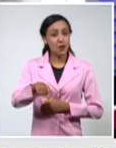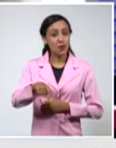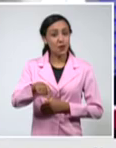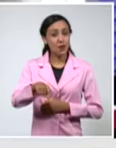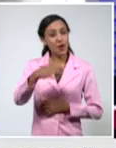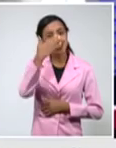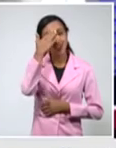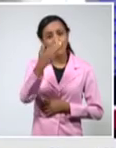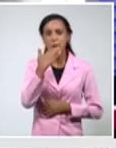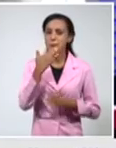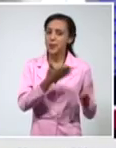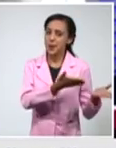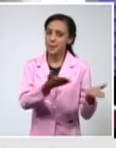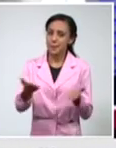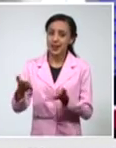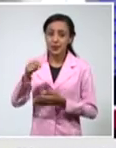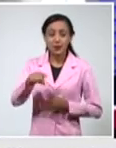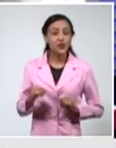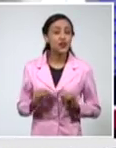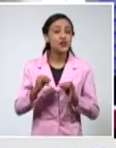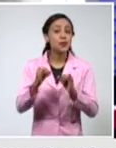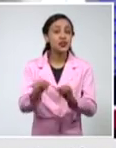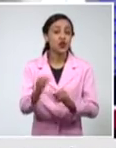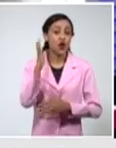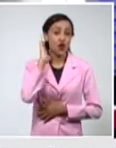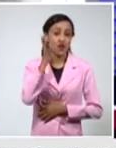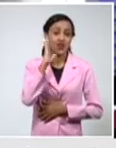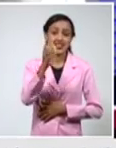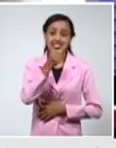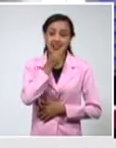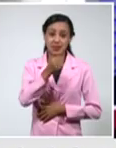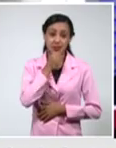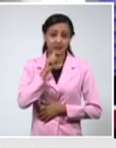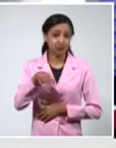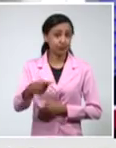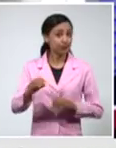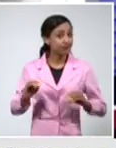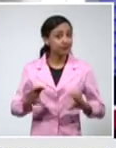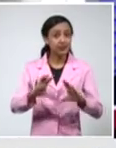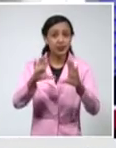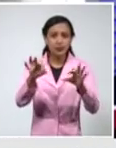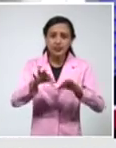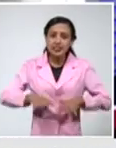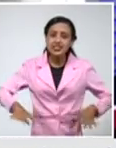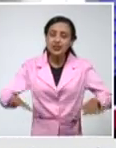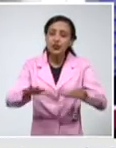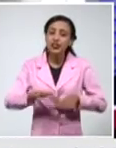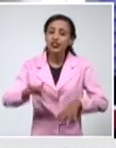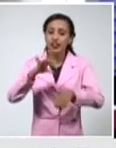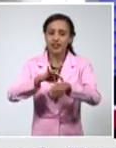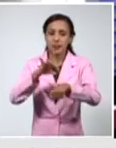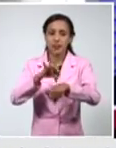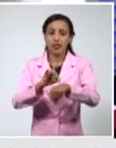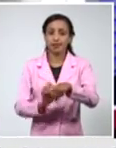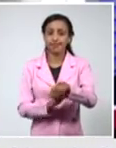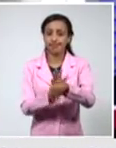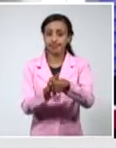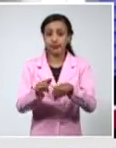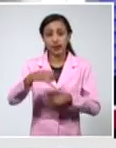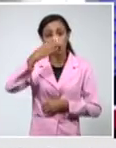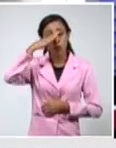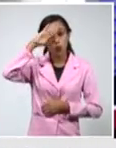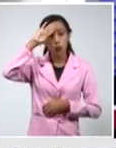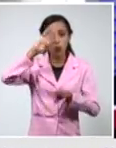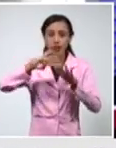Saludarle, bienvenido a este espacio que lleva a usted en cada mañana una actualización sobre el comportamiento de la COVID-19 en Cuba y el resto del